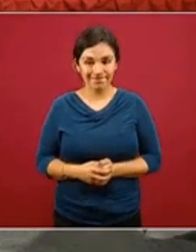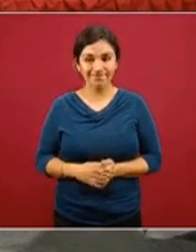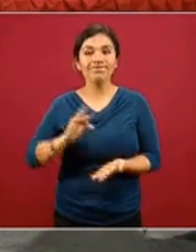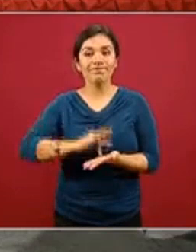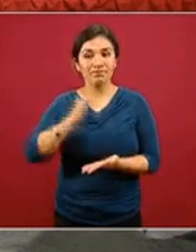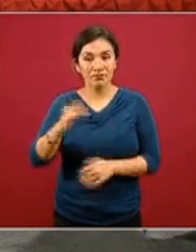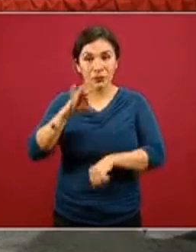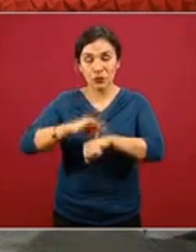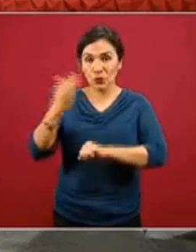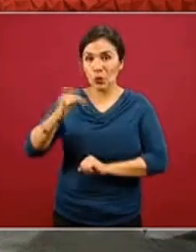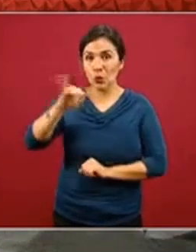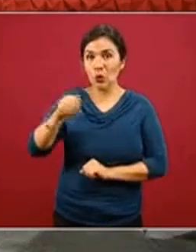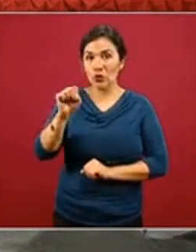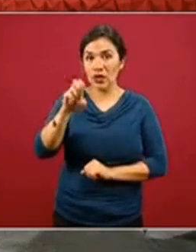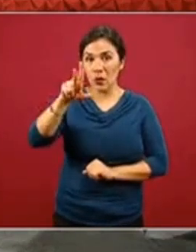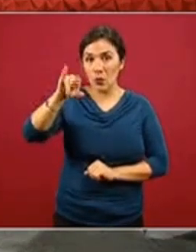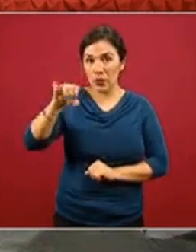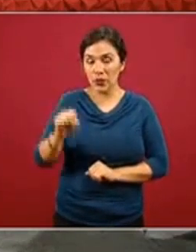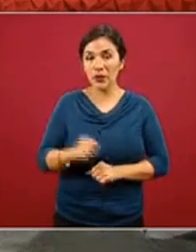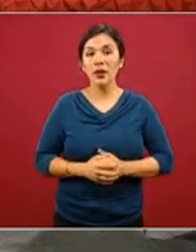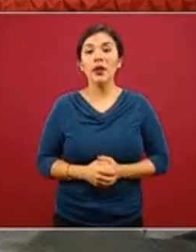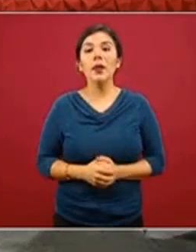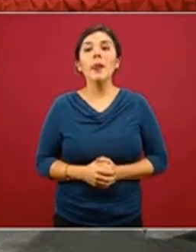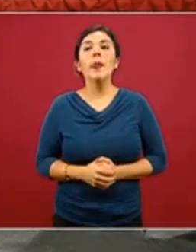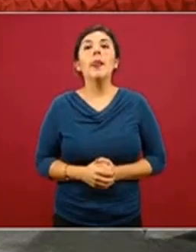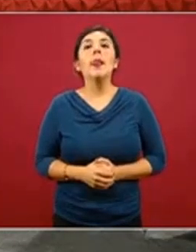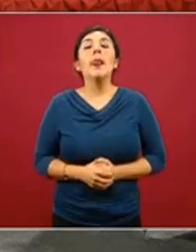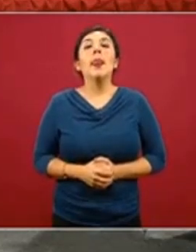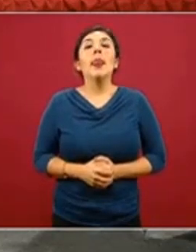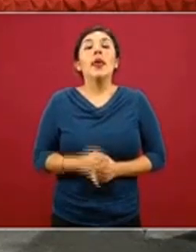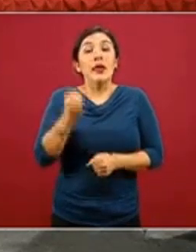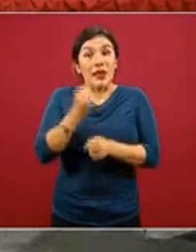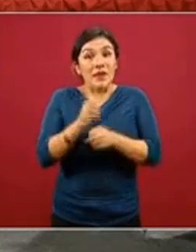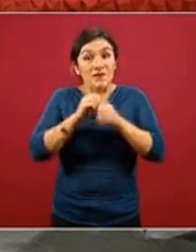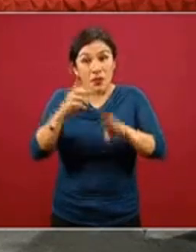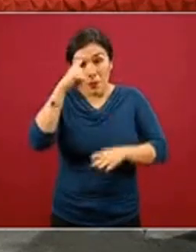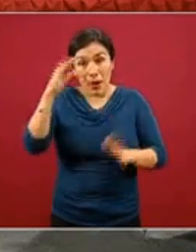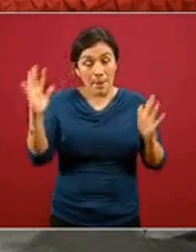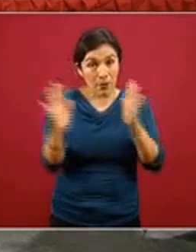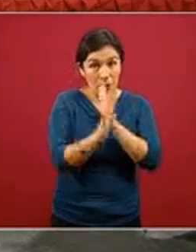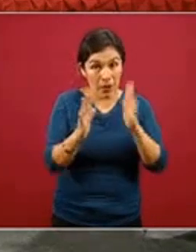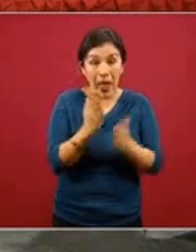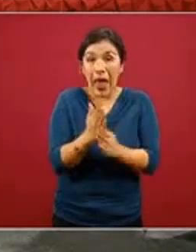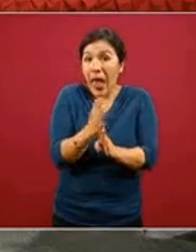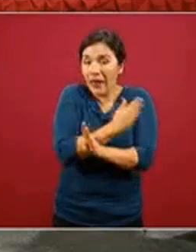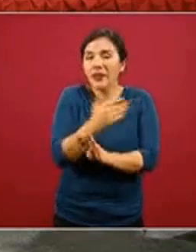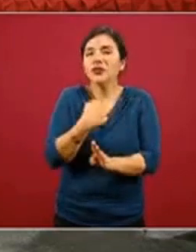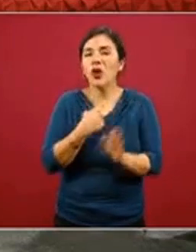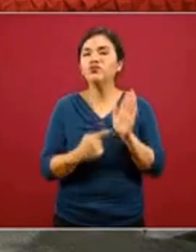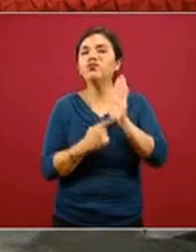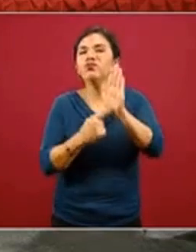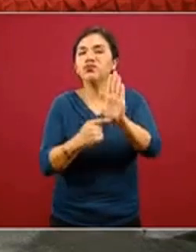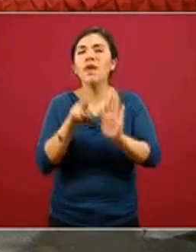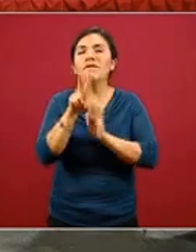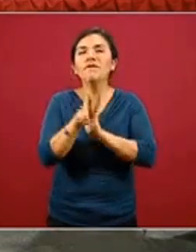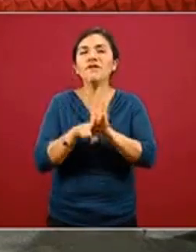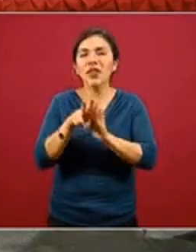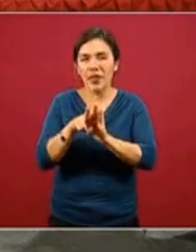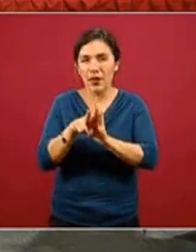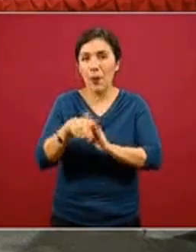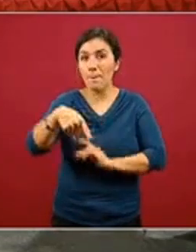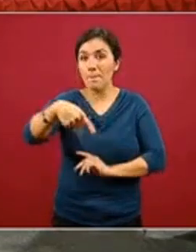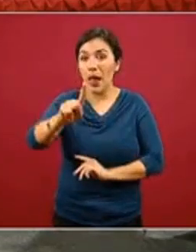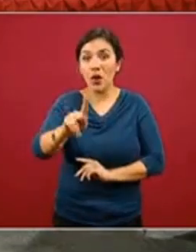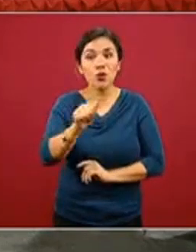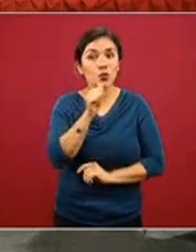Gracias, doctor José Luis Salomía. Antes de pasar al informe de movilidad, vamos a poner un pequeño video, pero